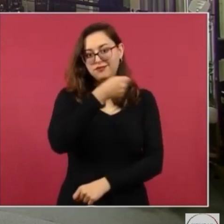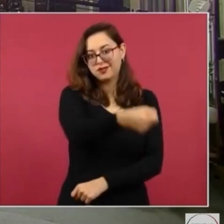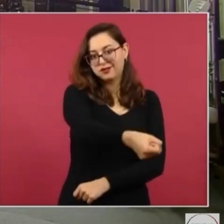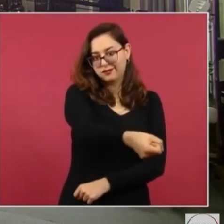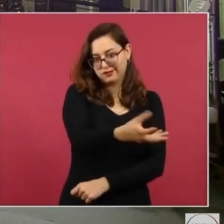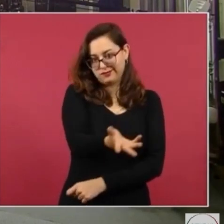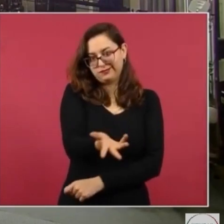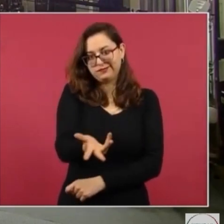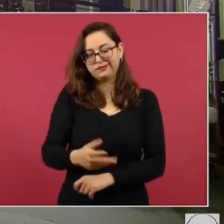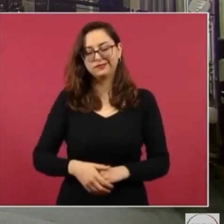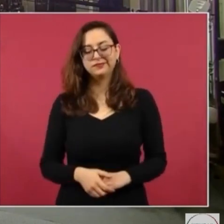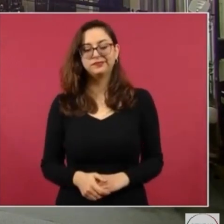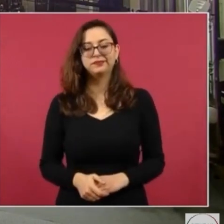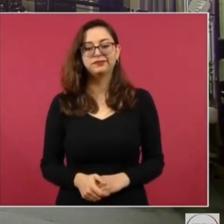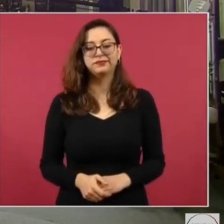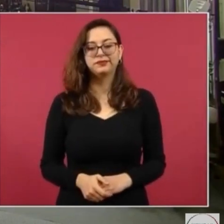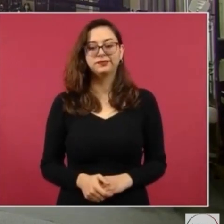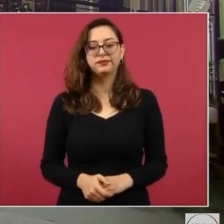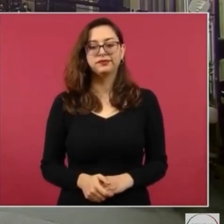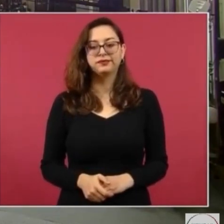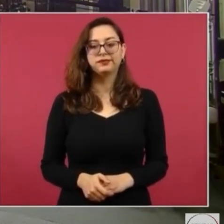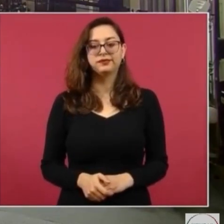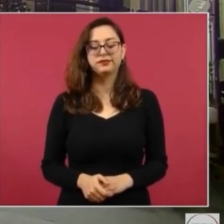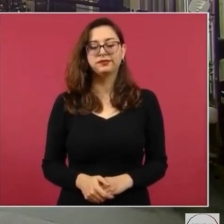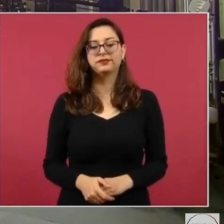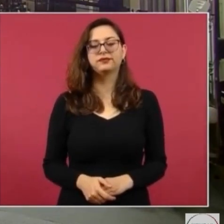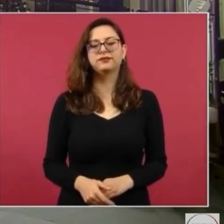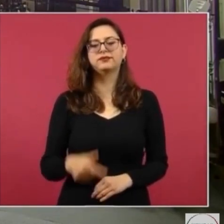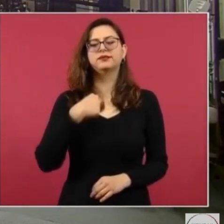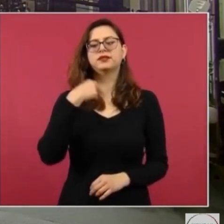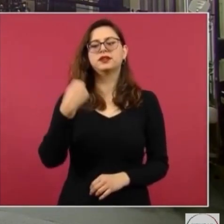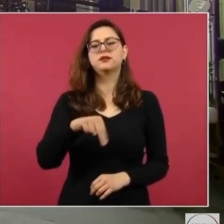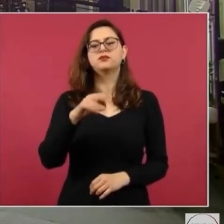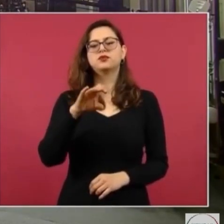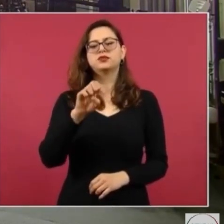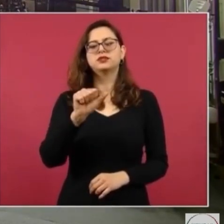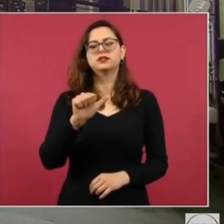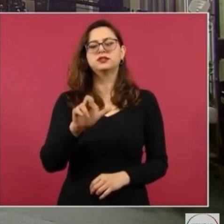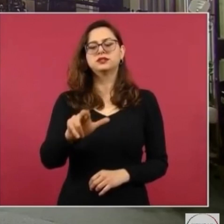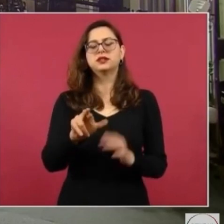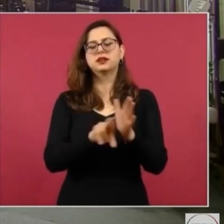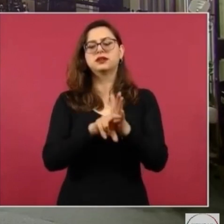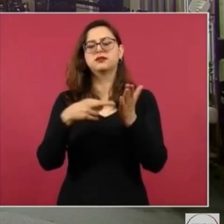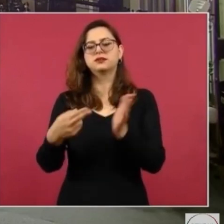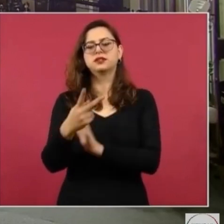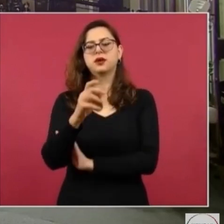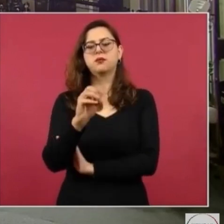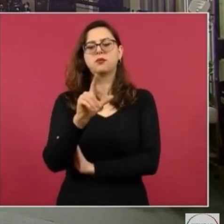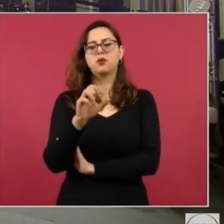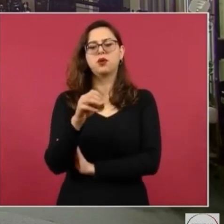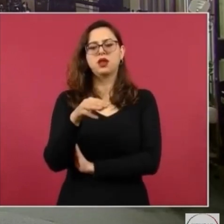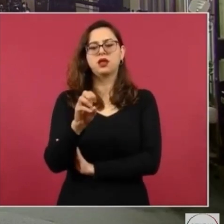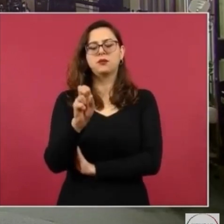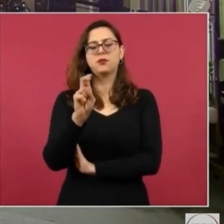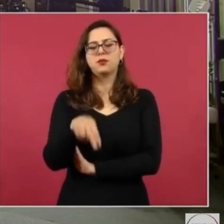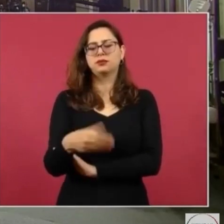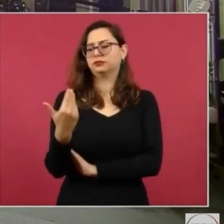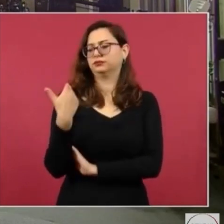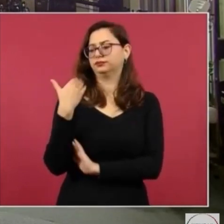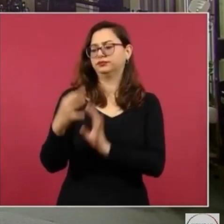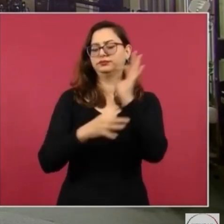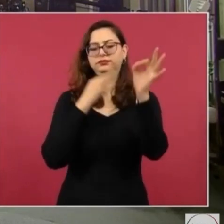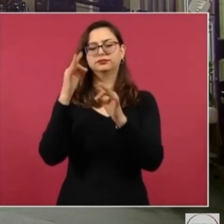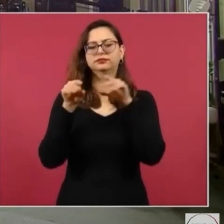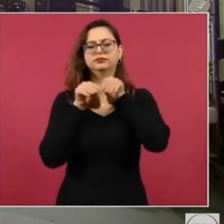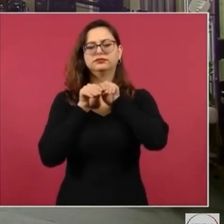Hola, presidente. Buenos días. César Huerta de la revista Polemón. Hace unos días publicamos una investigación sobre Guillermo